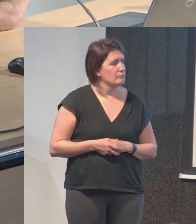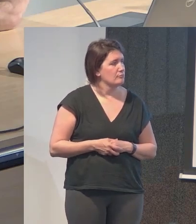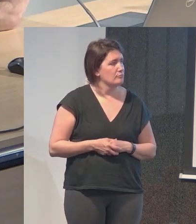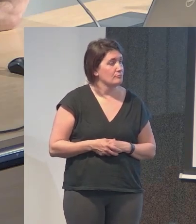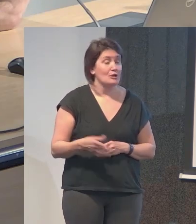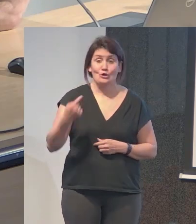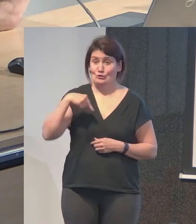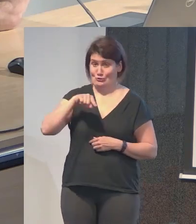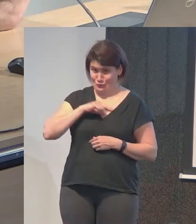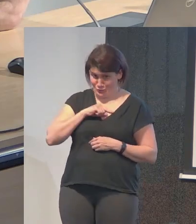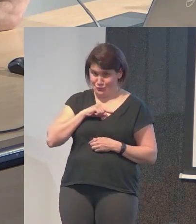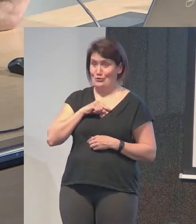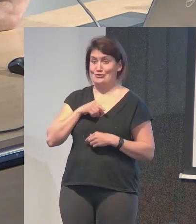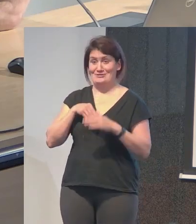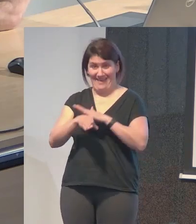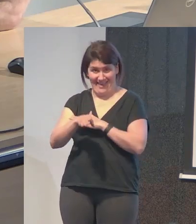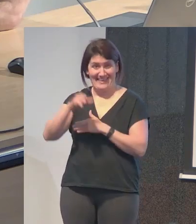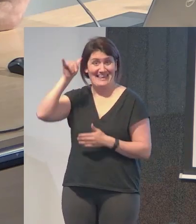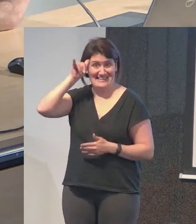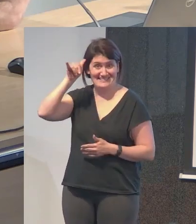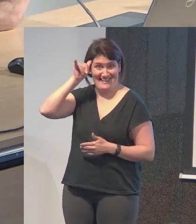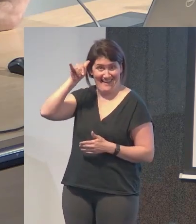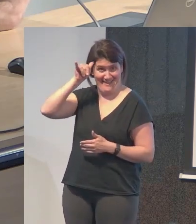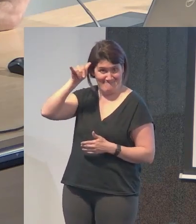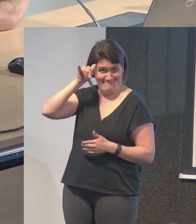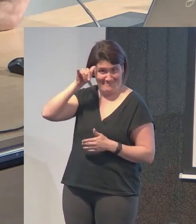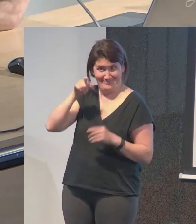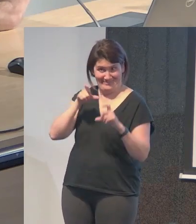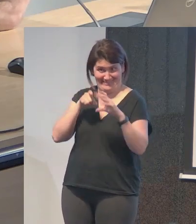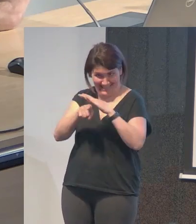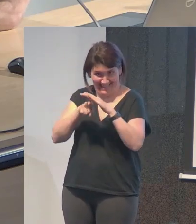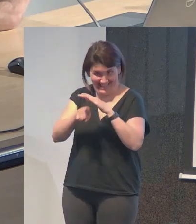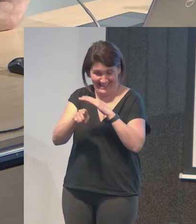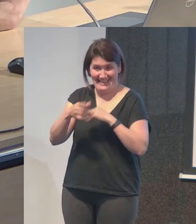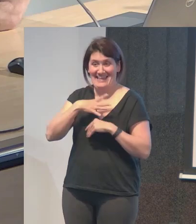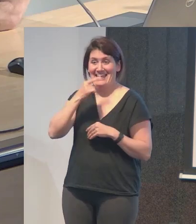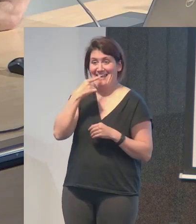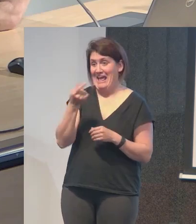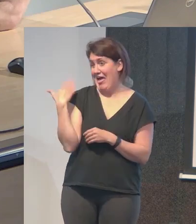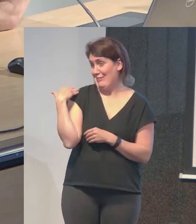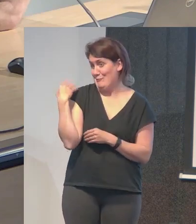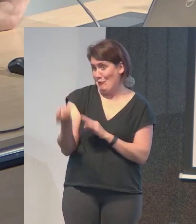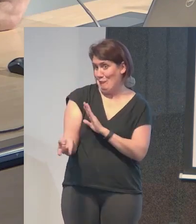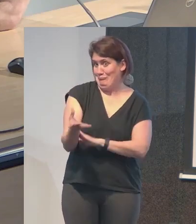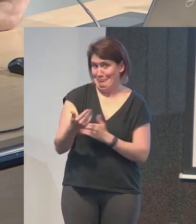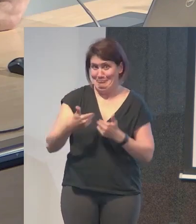Tenemos un canal de Instagram que lanzamos hace poco.